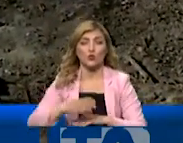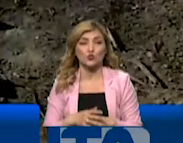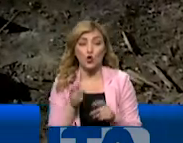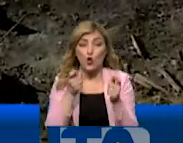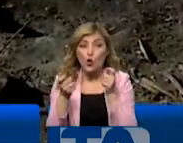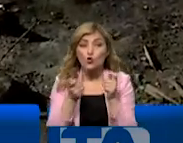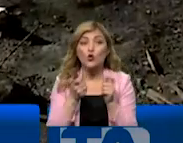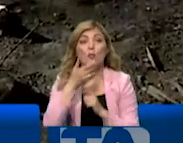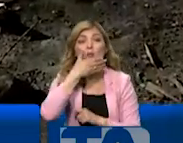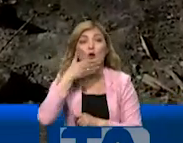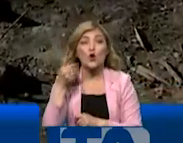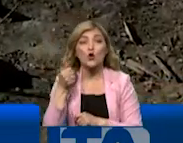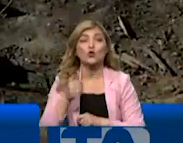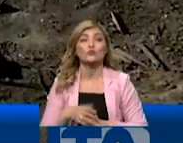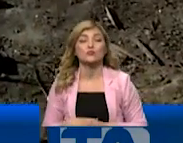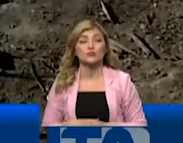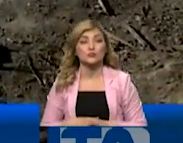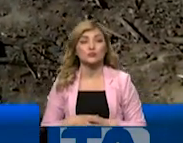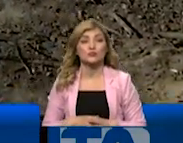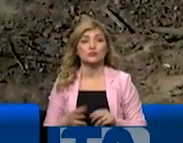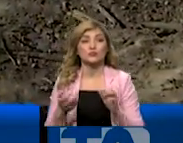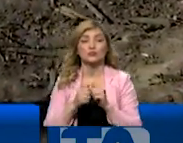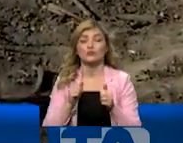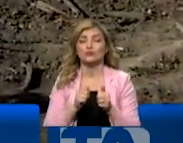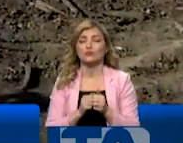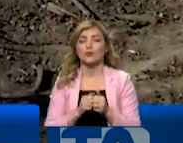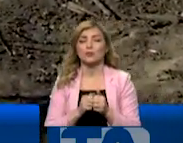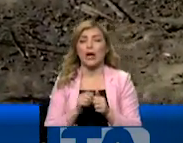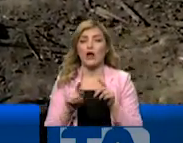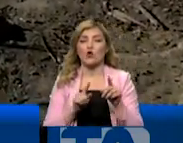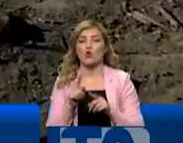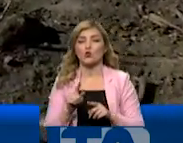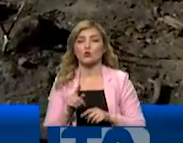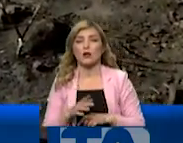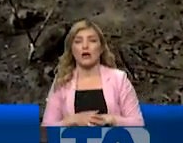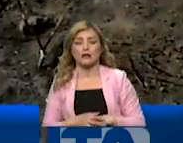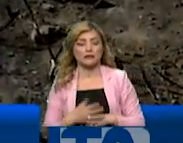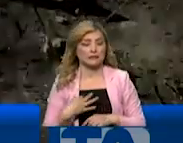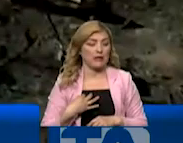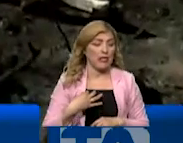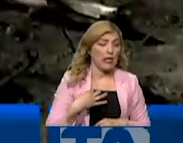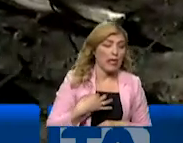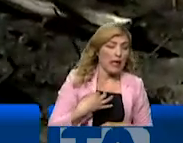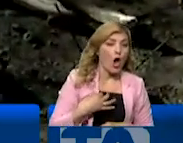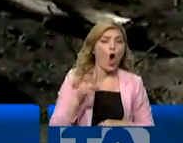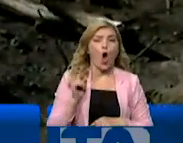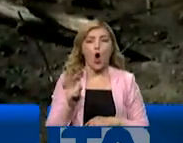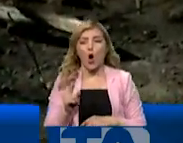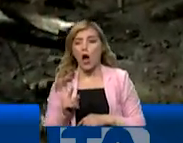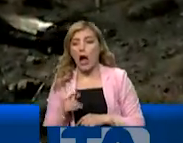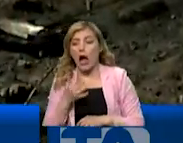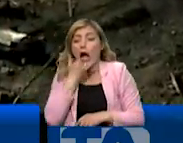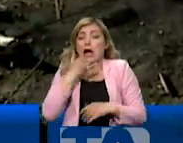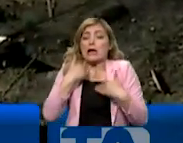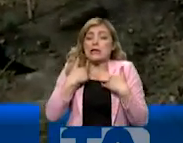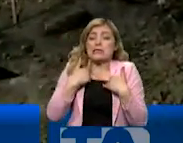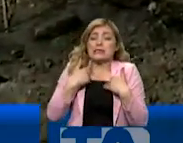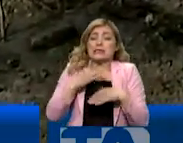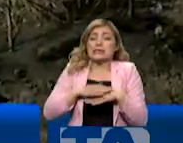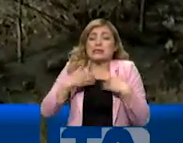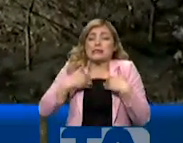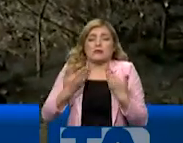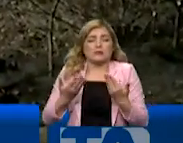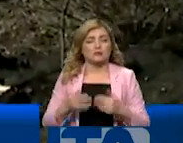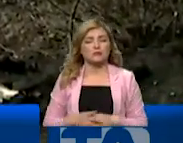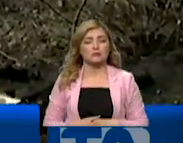controlemos de mejor manera estos incidentes sean involuntarios o voluntarios esto no lo podemos permitir realmente sabemos que